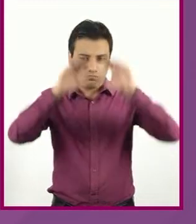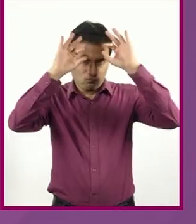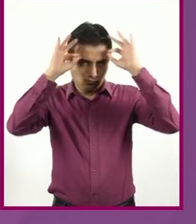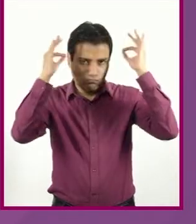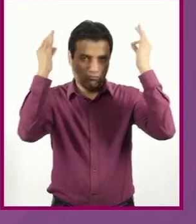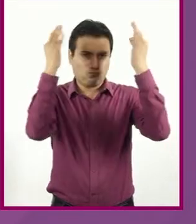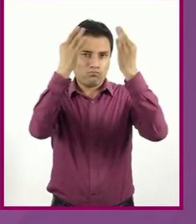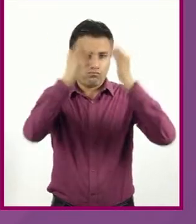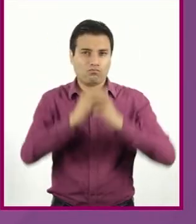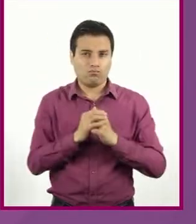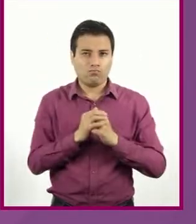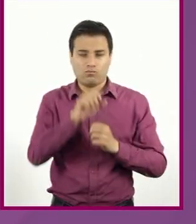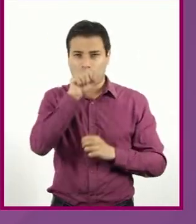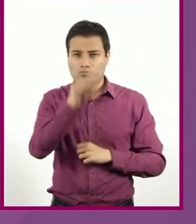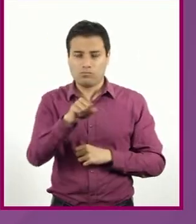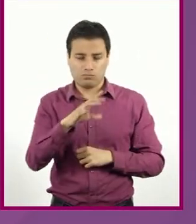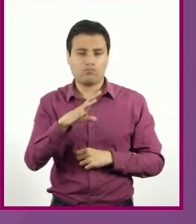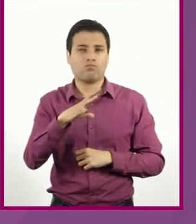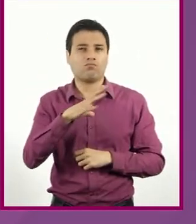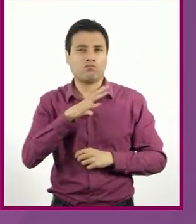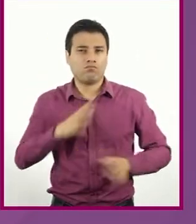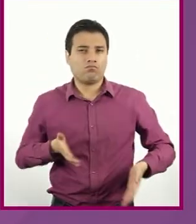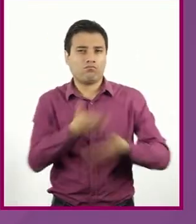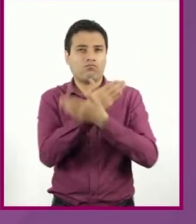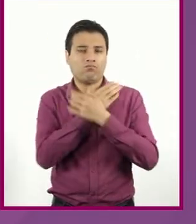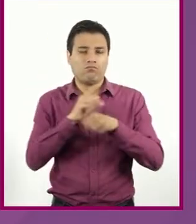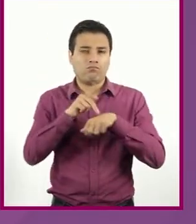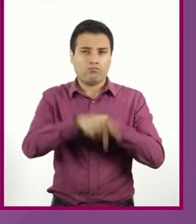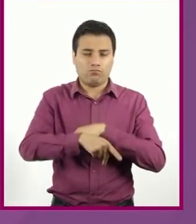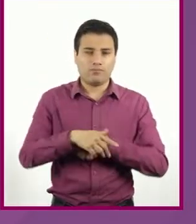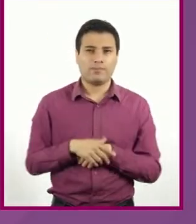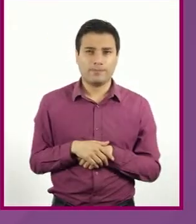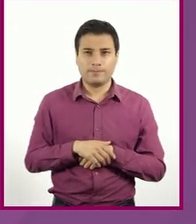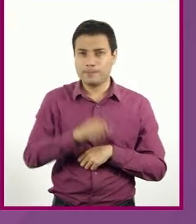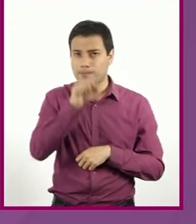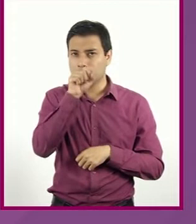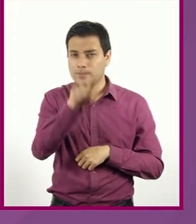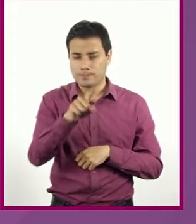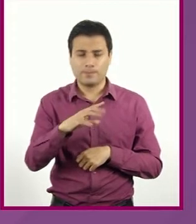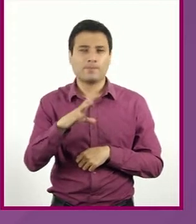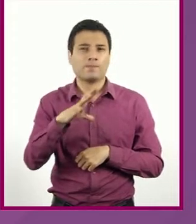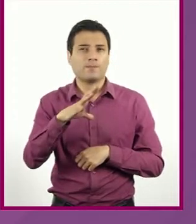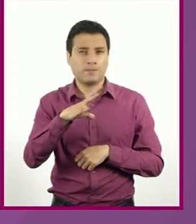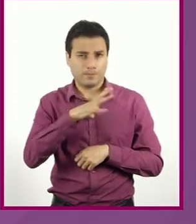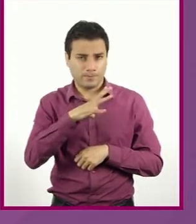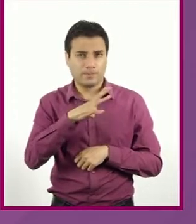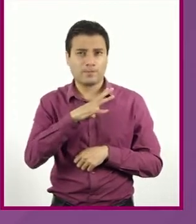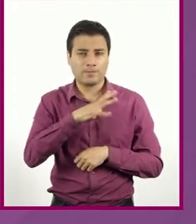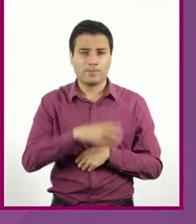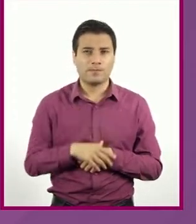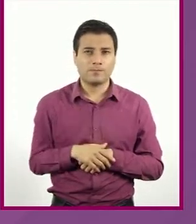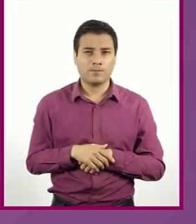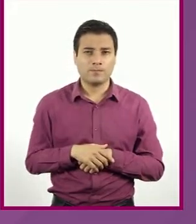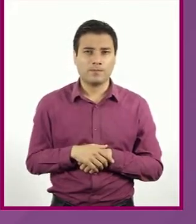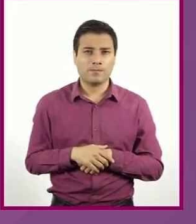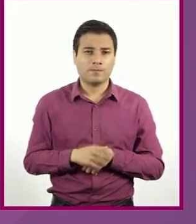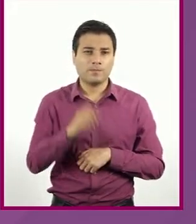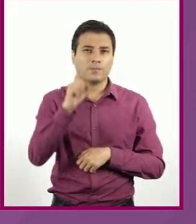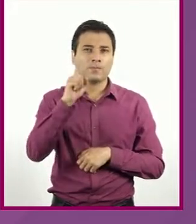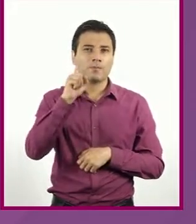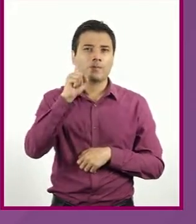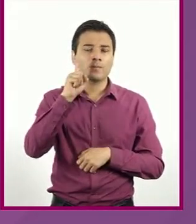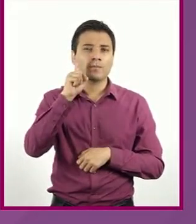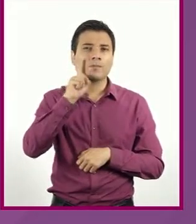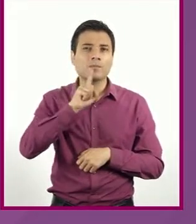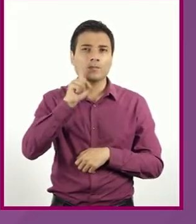piel, adelantando hacia el espectador un voluminoso manguito de piel en el que desaparecía todo